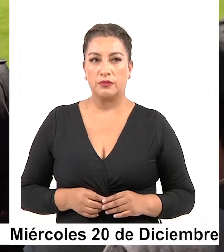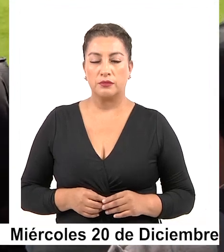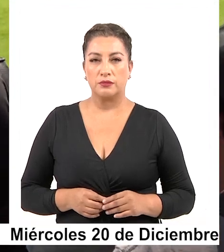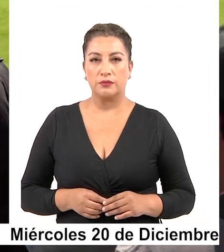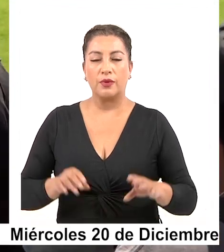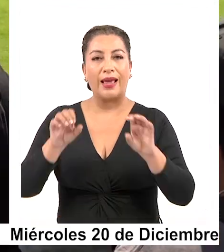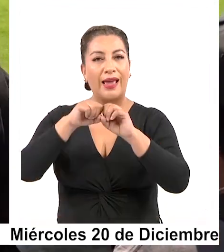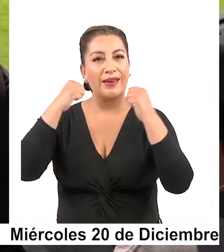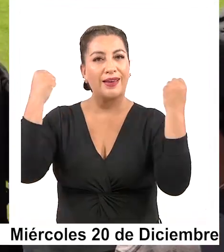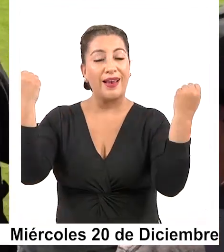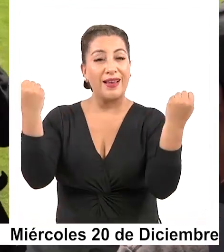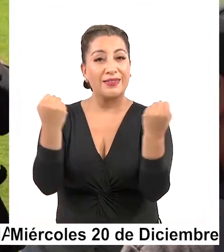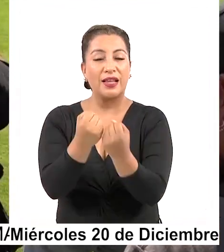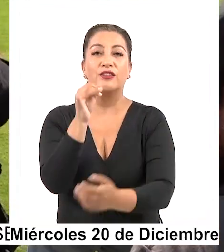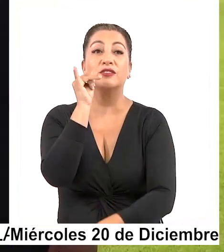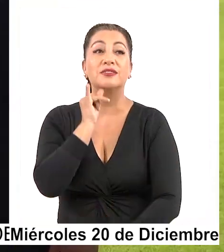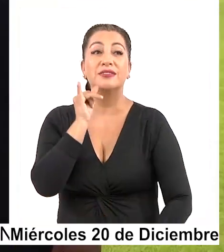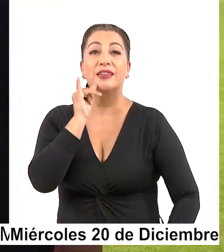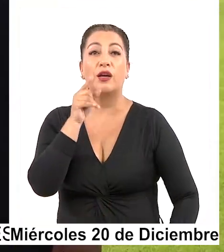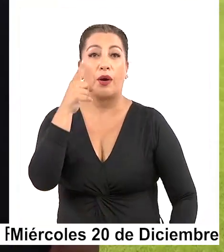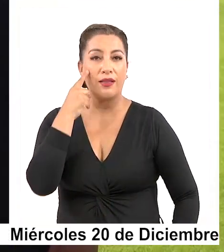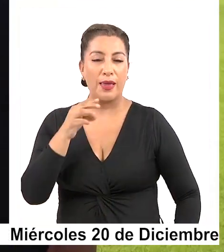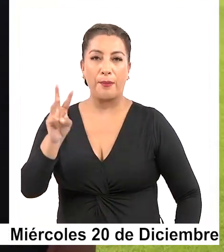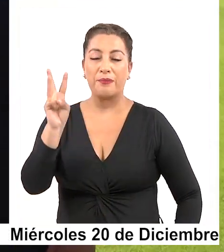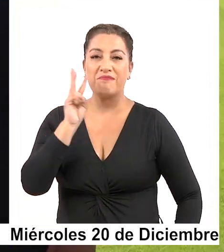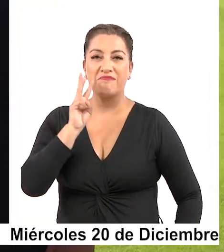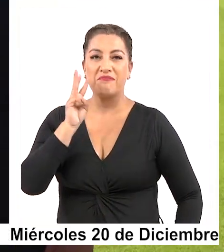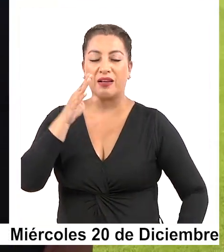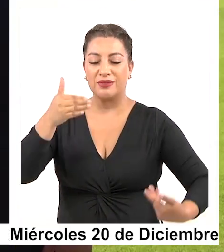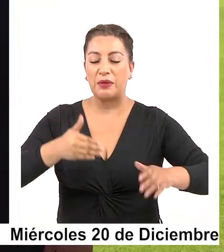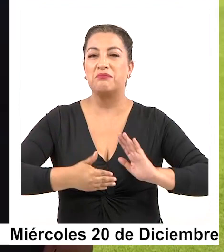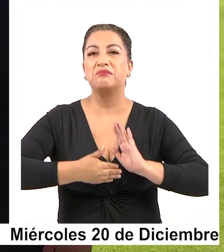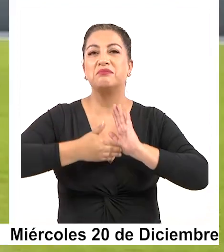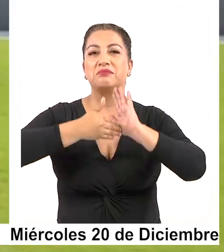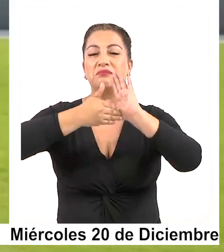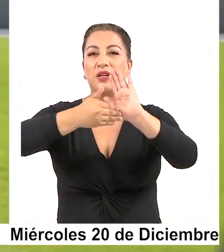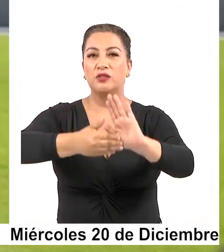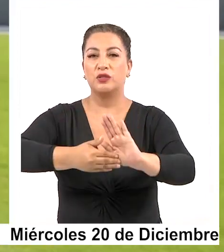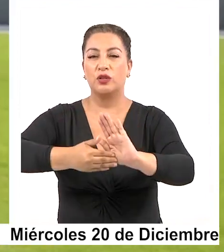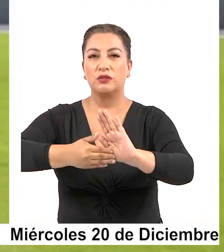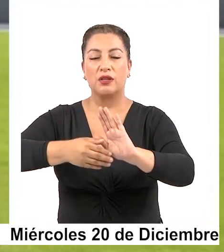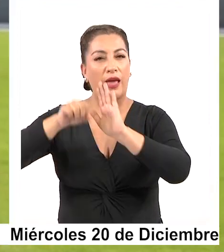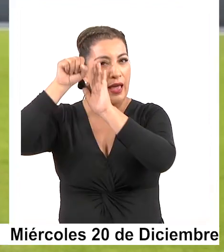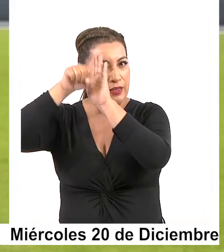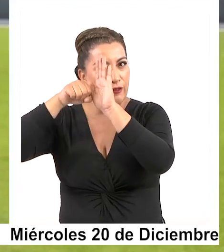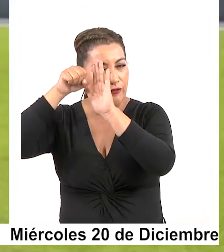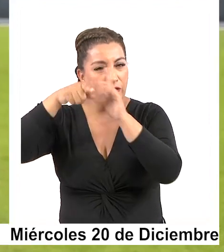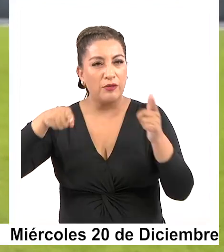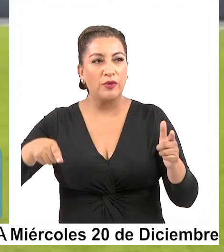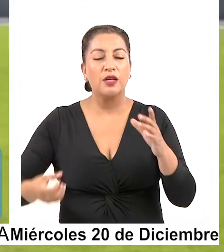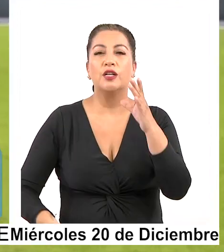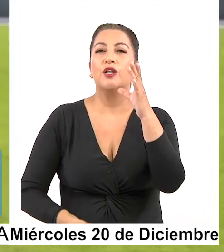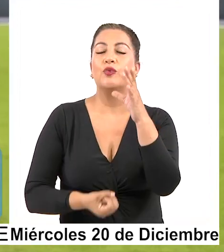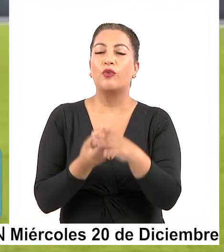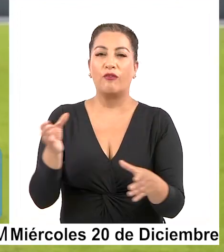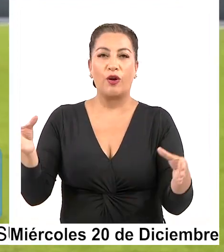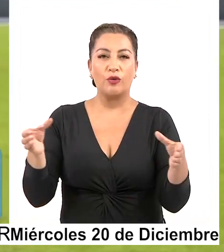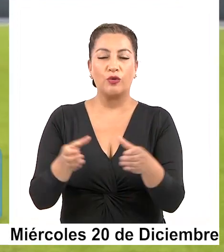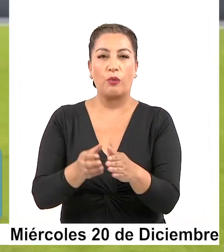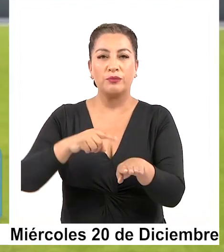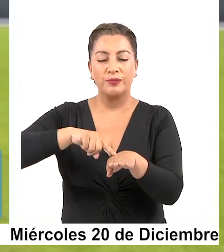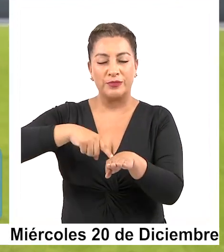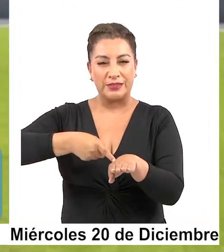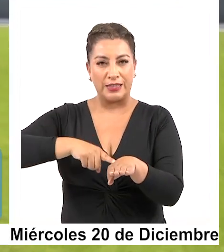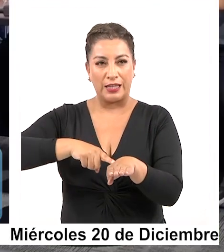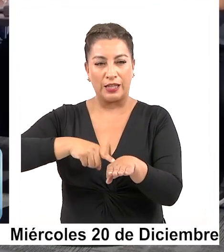En el Estadio Tierra de Campeones este miércoles fue presentado a los medios de comunicación el nuevo equipo